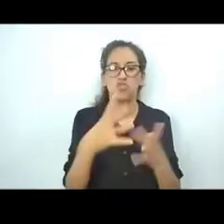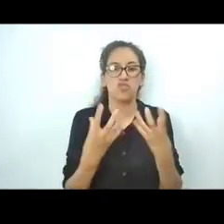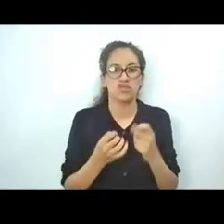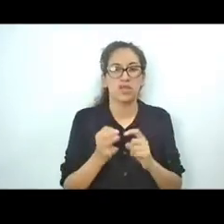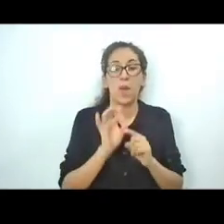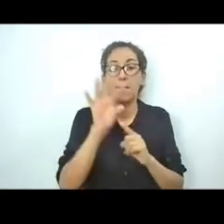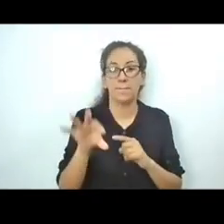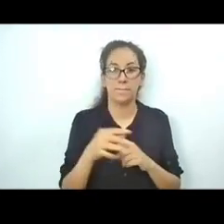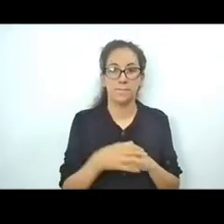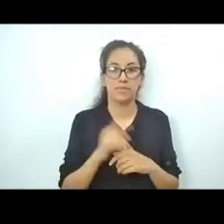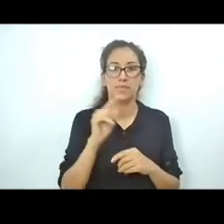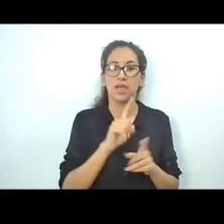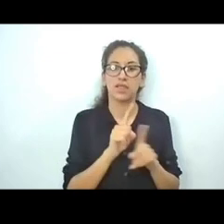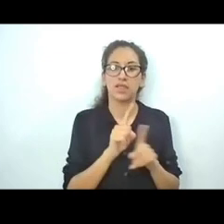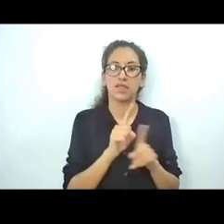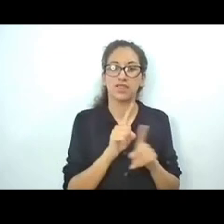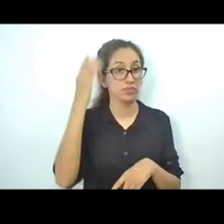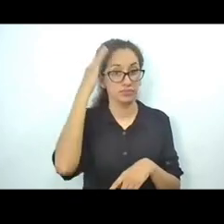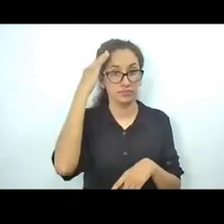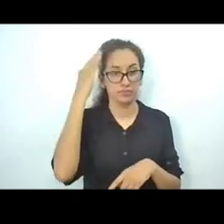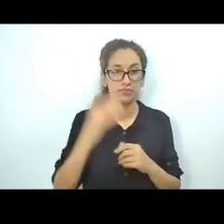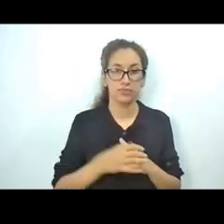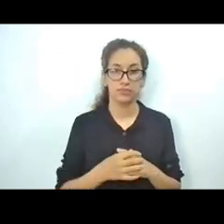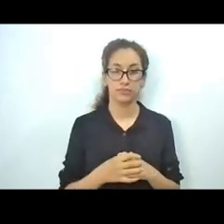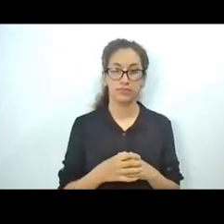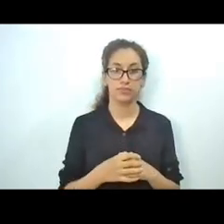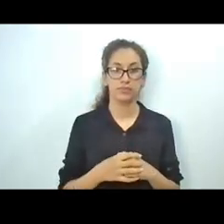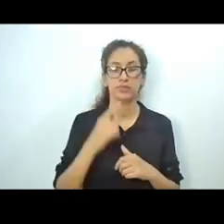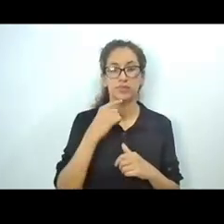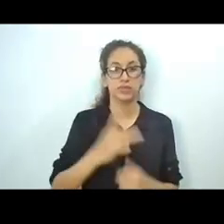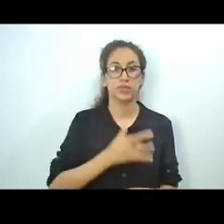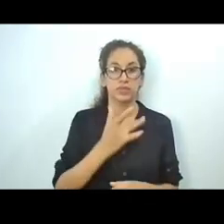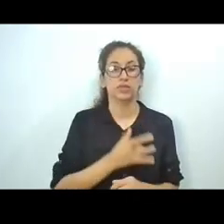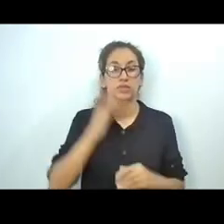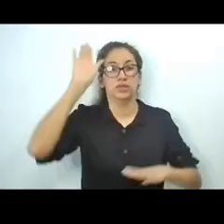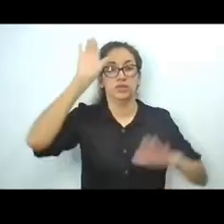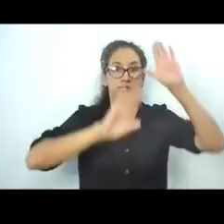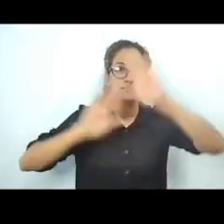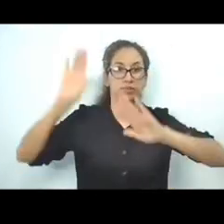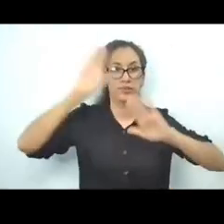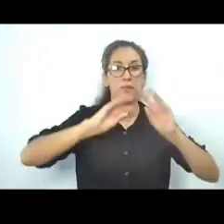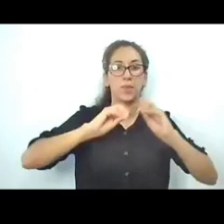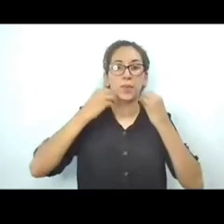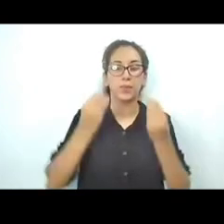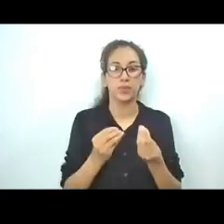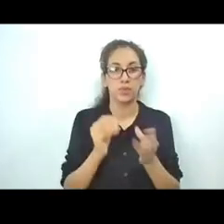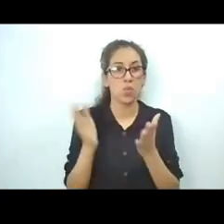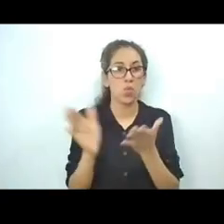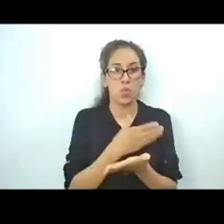mucho más no consciente, no soy consciente de ello, ¿no? Y viene la preocupación porque no hay una